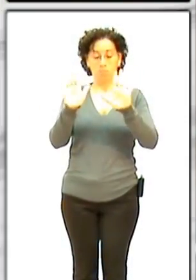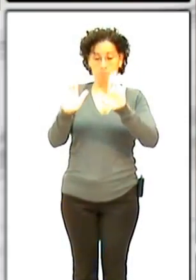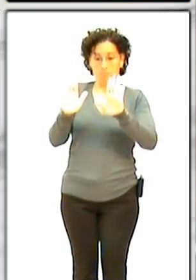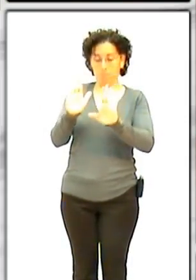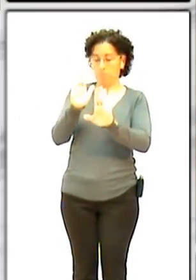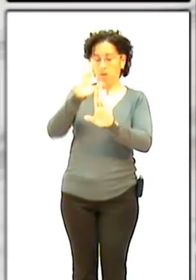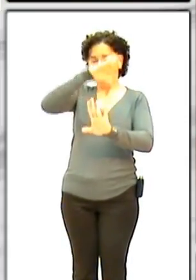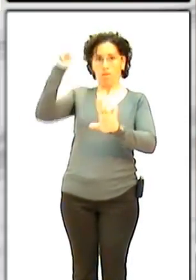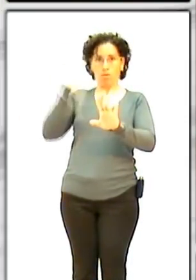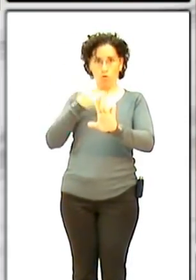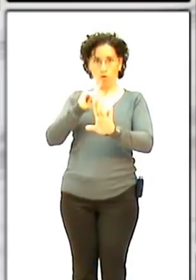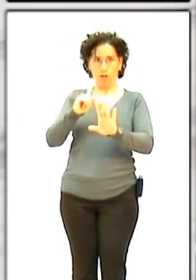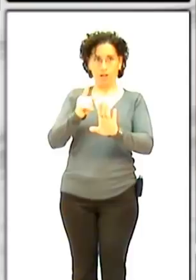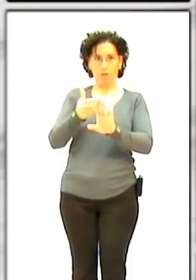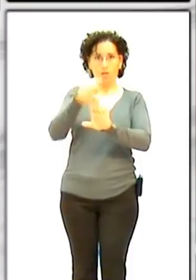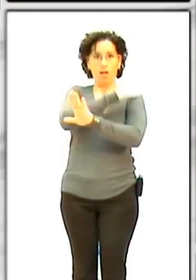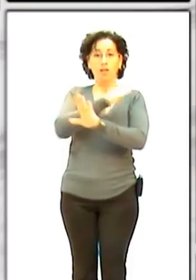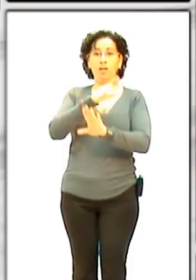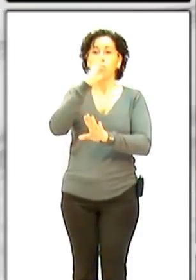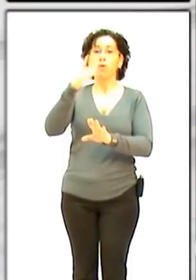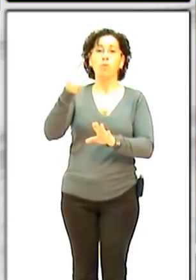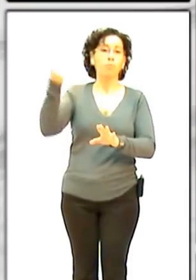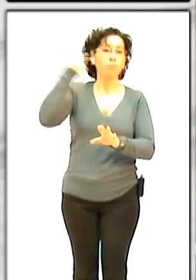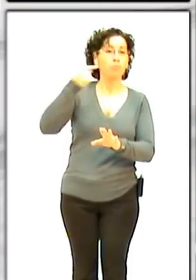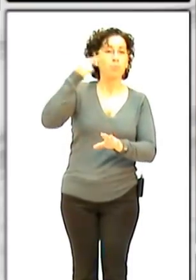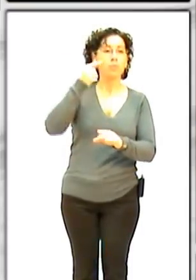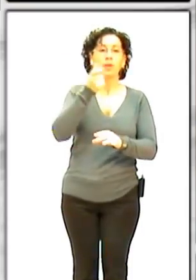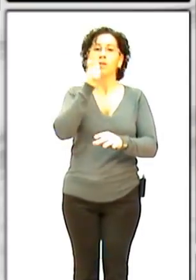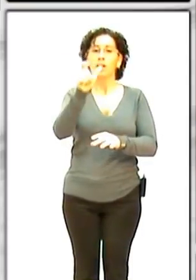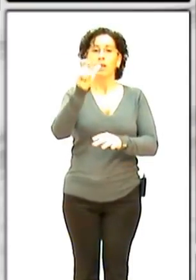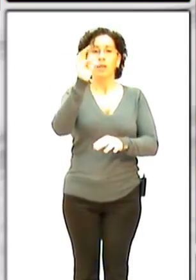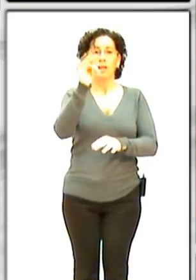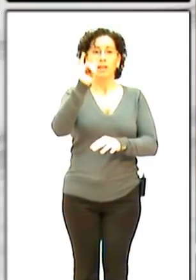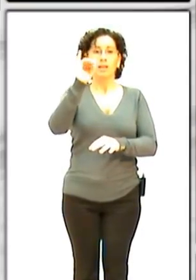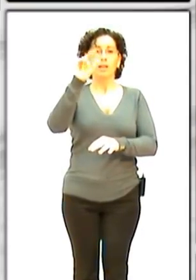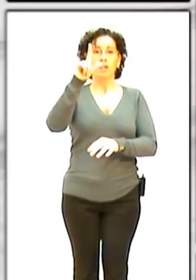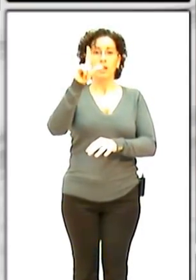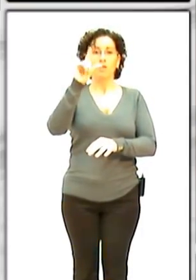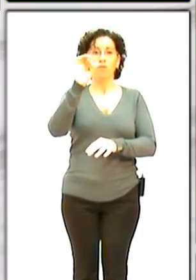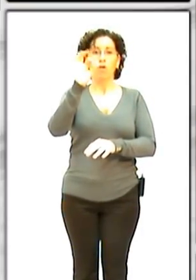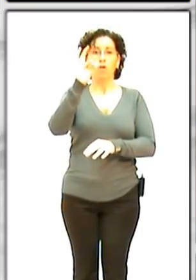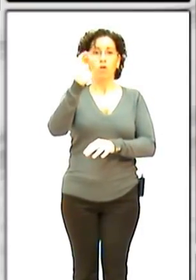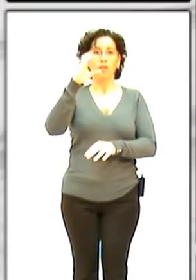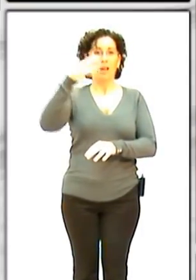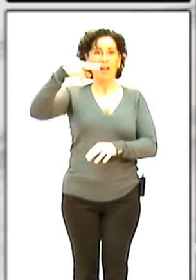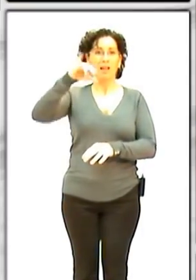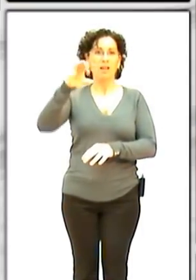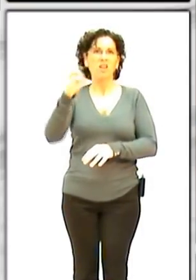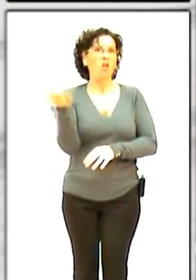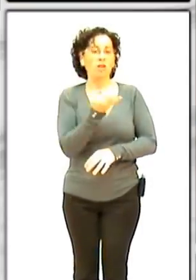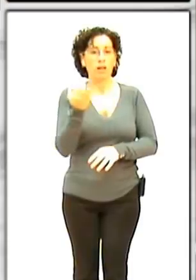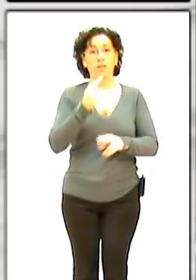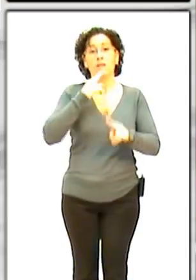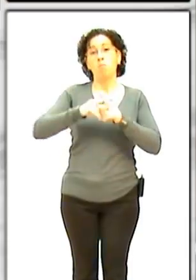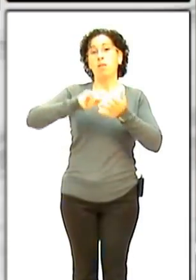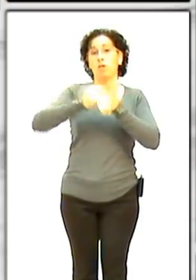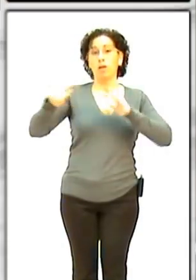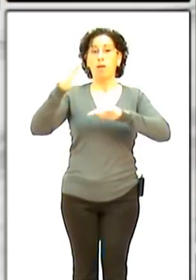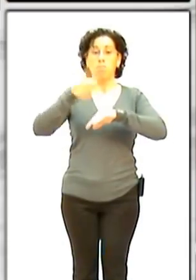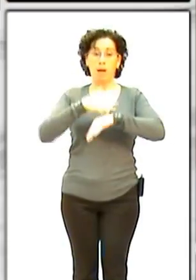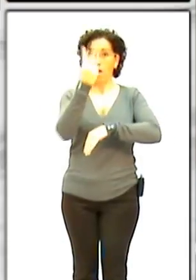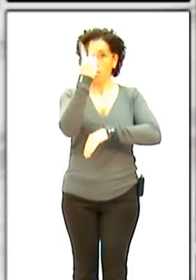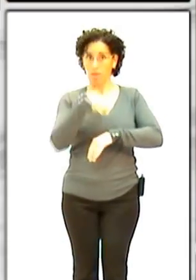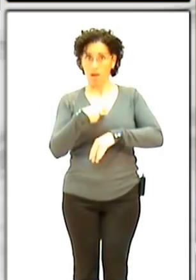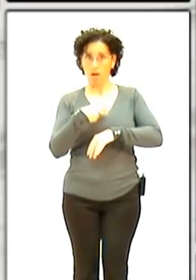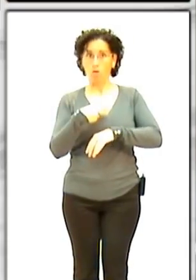que se me olvide, que siempre se me olvida por aquello, habréis oído mucho lo de tiflotécnico, que nadie se asuste, significa tecnología para ciegos, porque tiflos